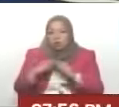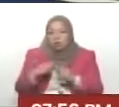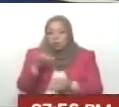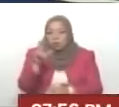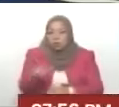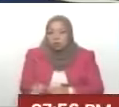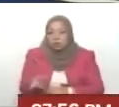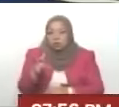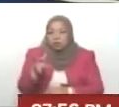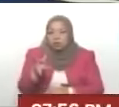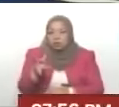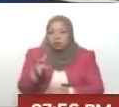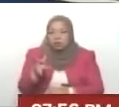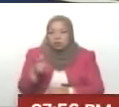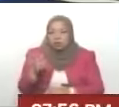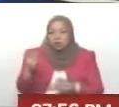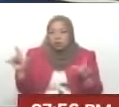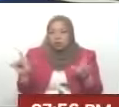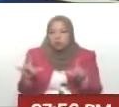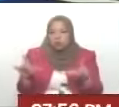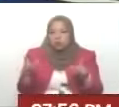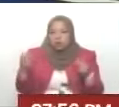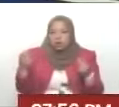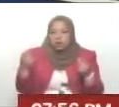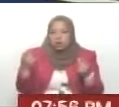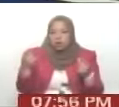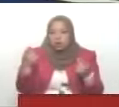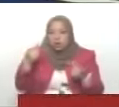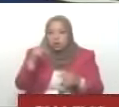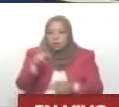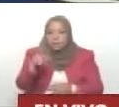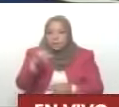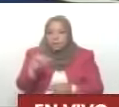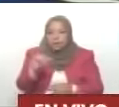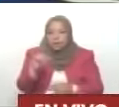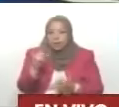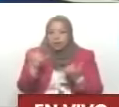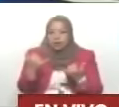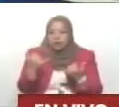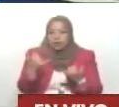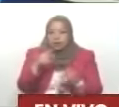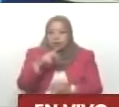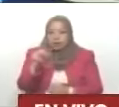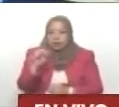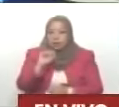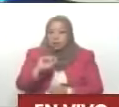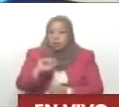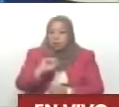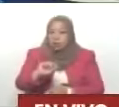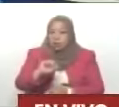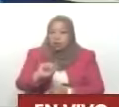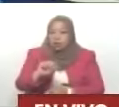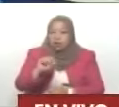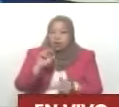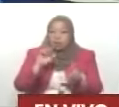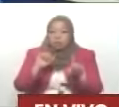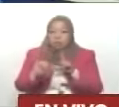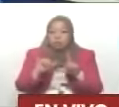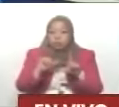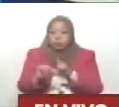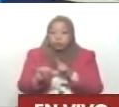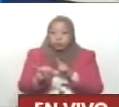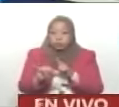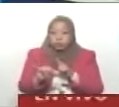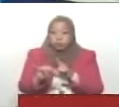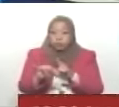presidente. Hispan TV está prácticamente transmitiendo en vivo cada media hora por Telegram.